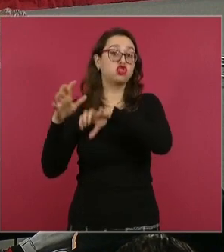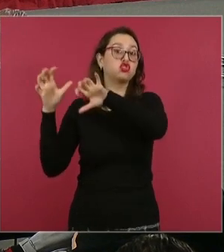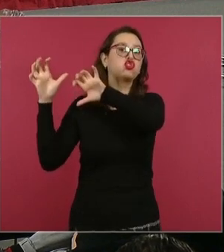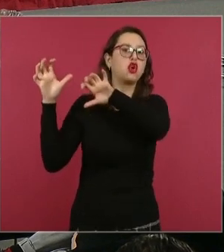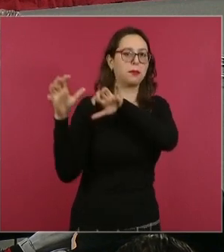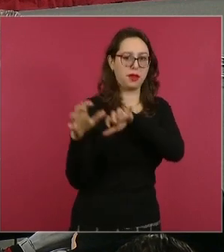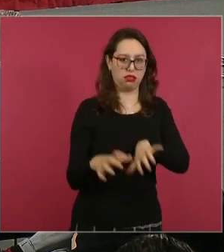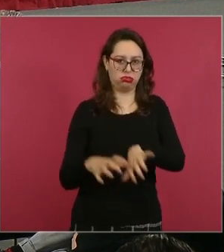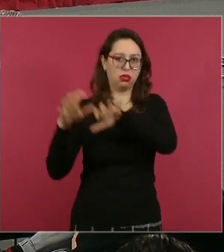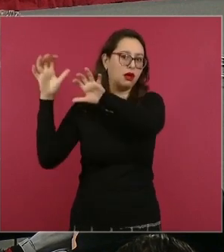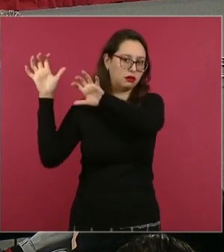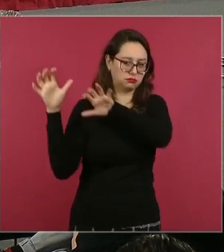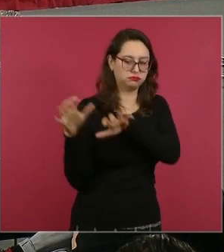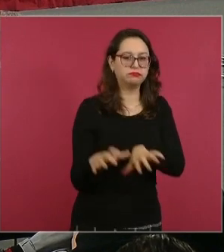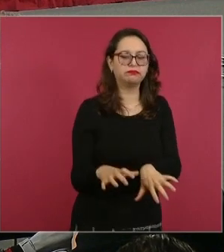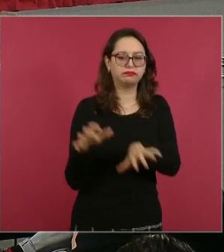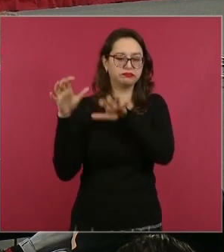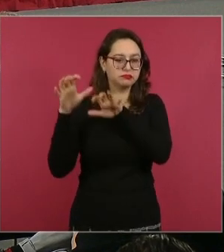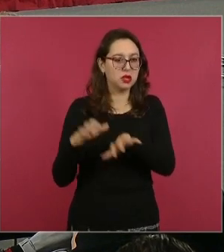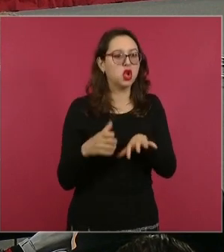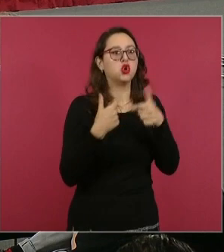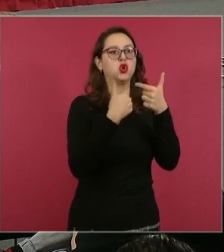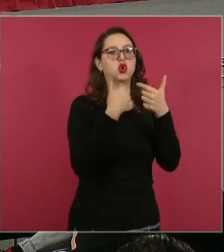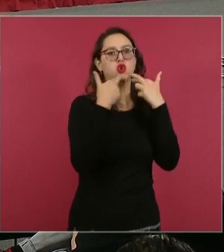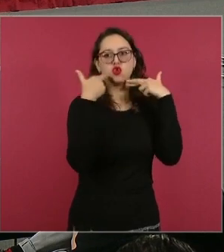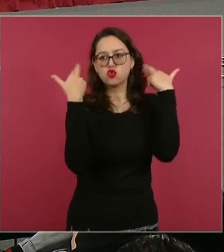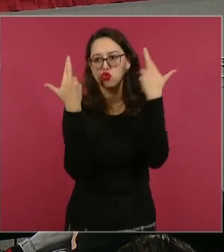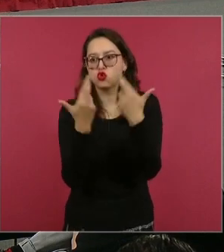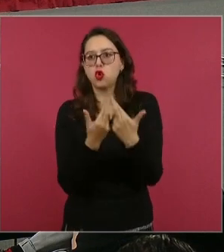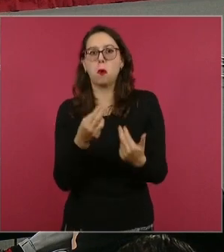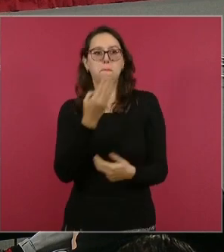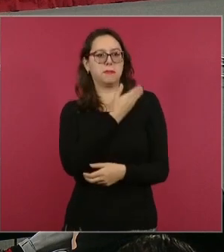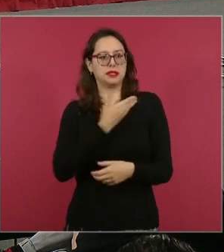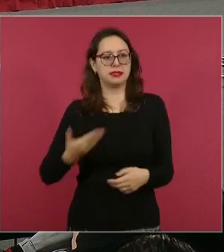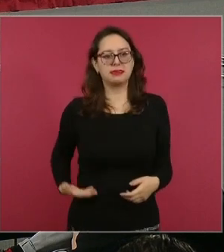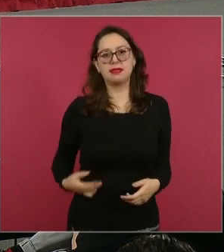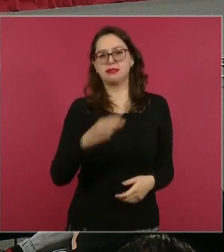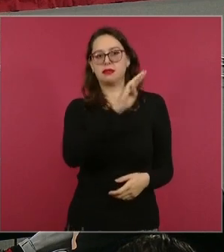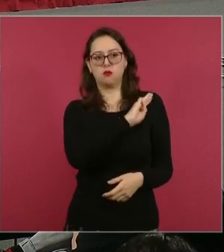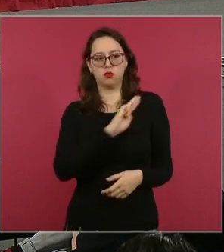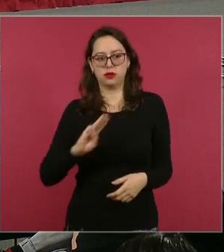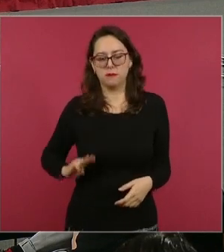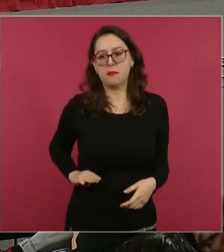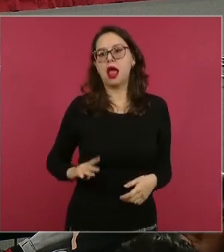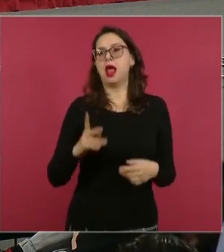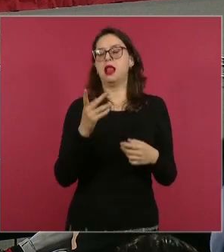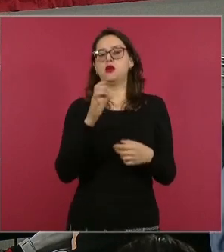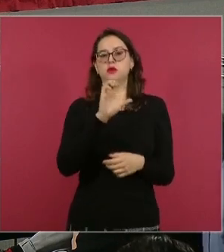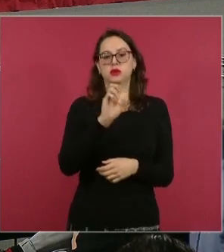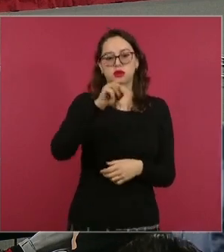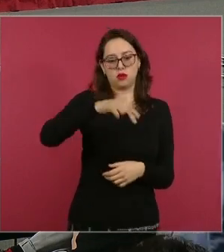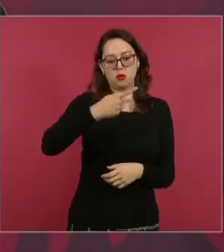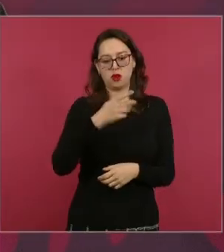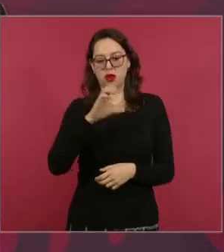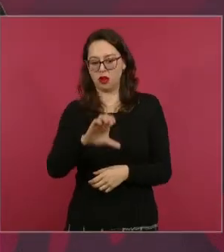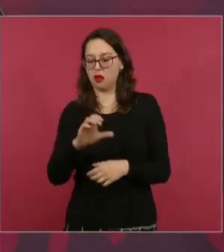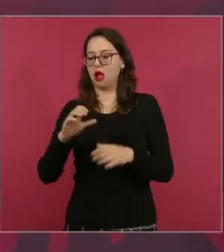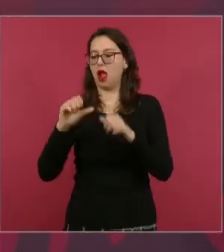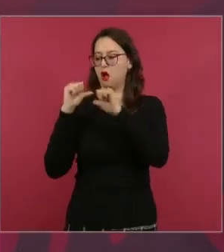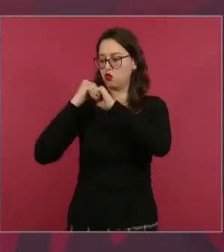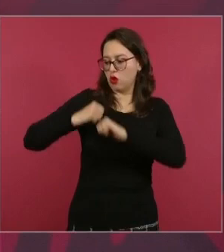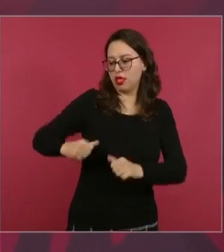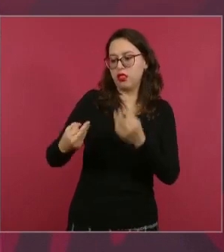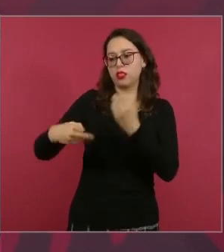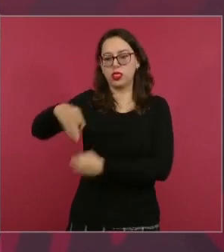equipo de protección civil en Guerrero con todas las autoridades yo estuve